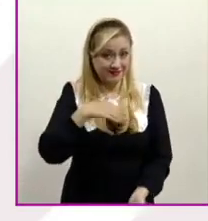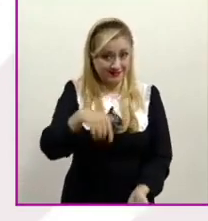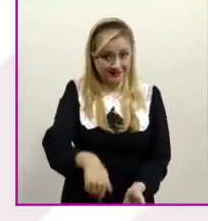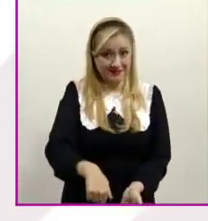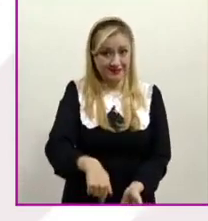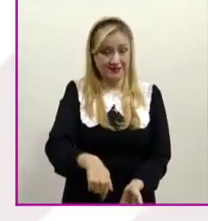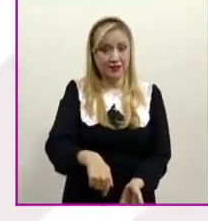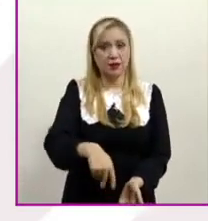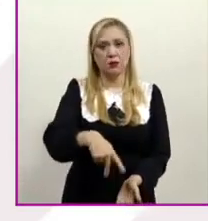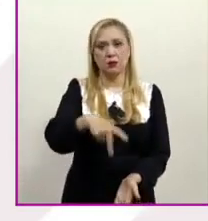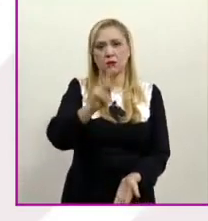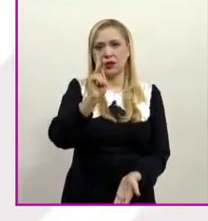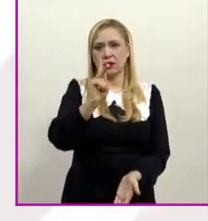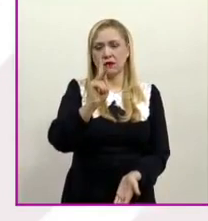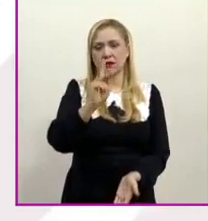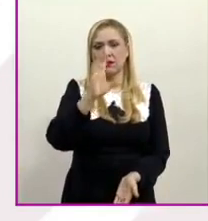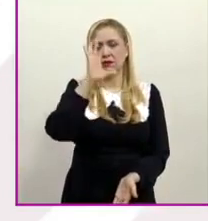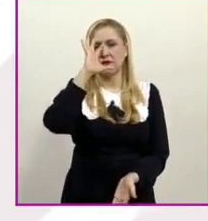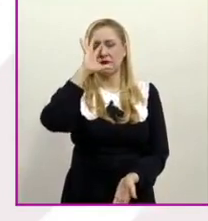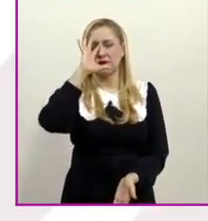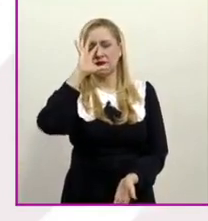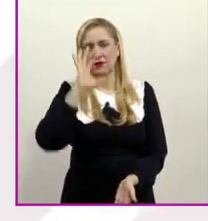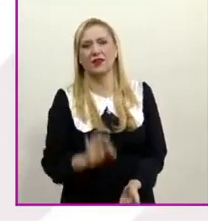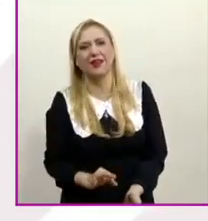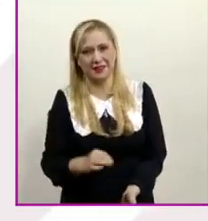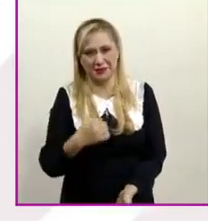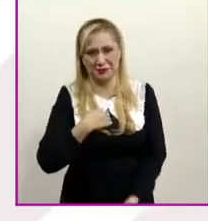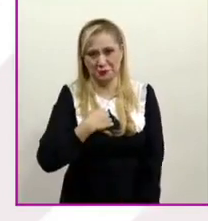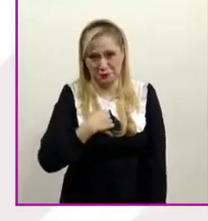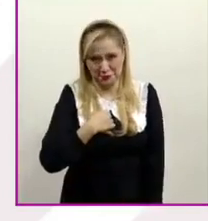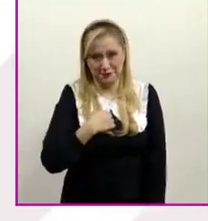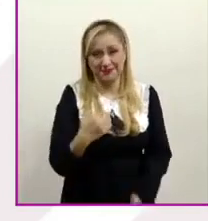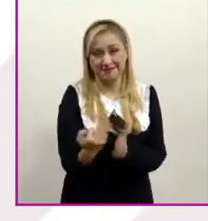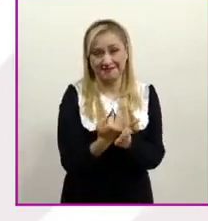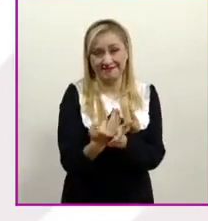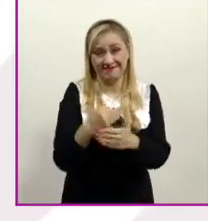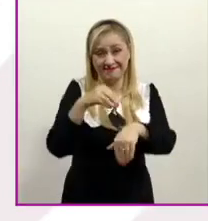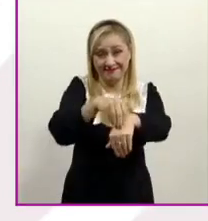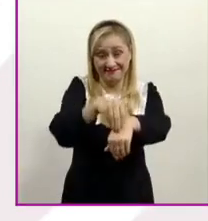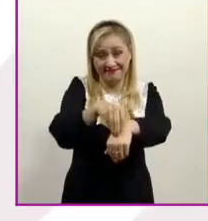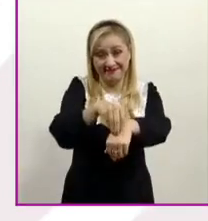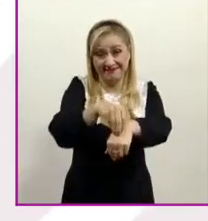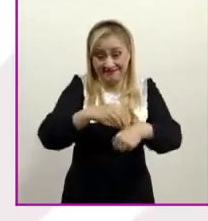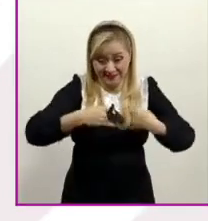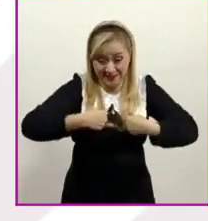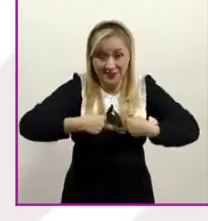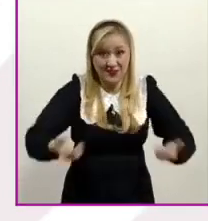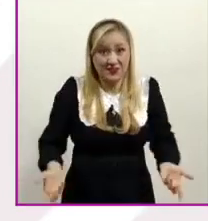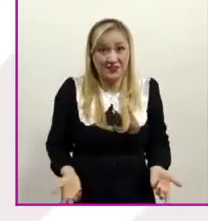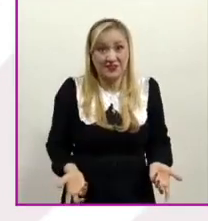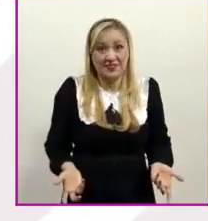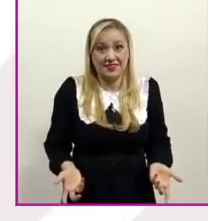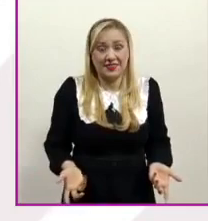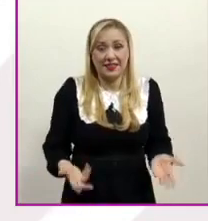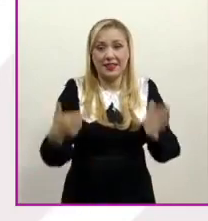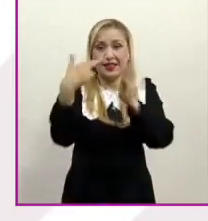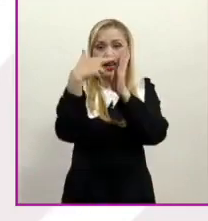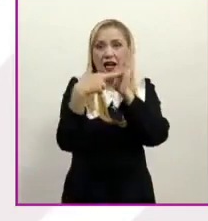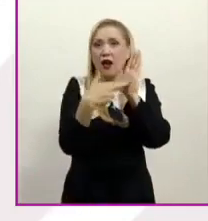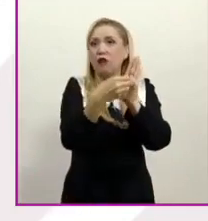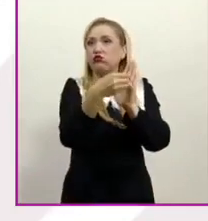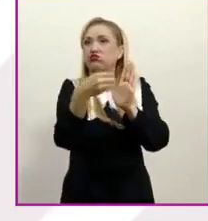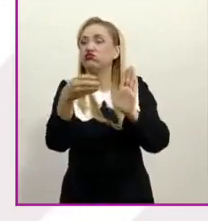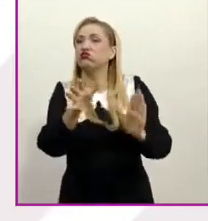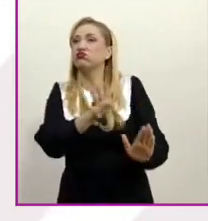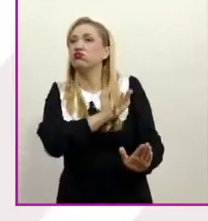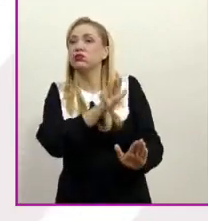en la Matrix, la falla de la regla. No, por alguna razón un hombre con